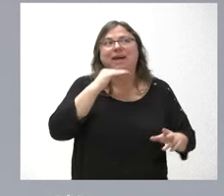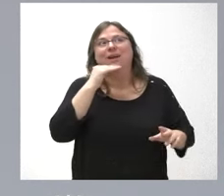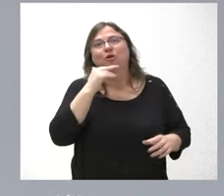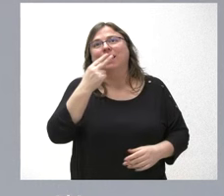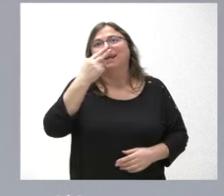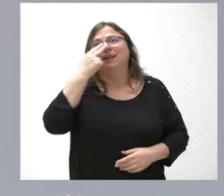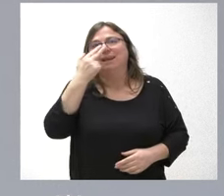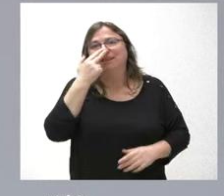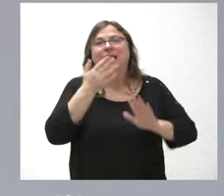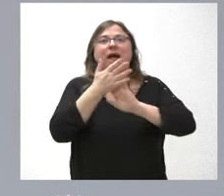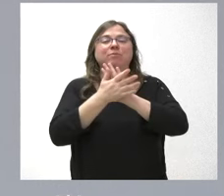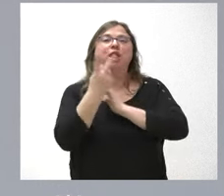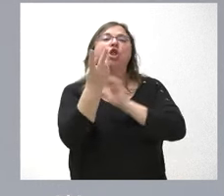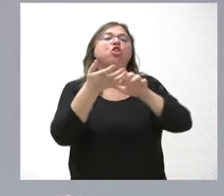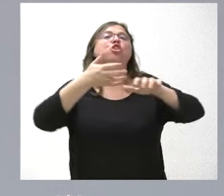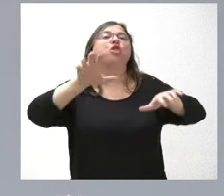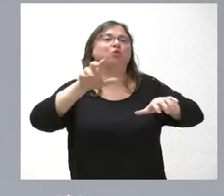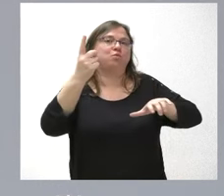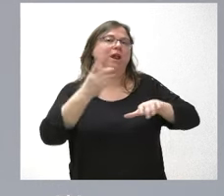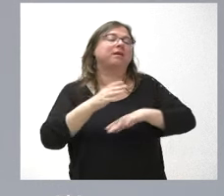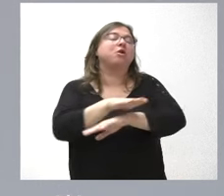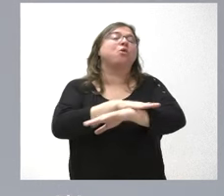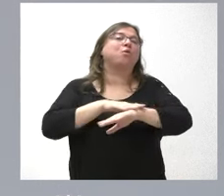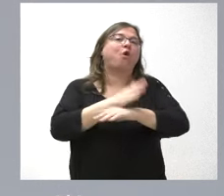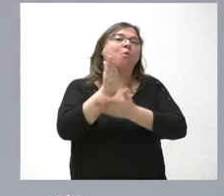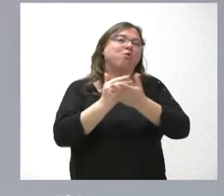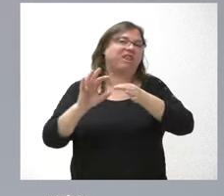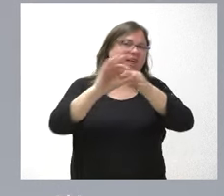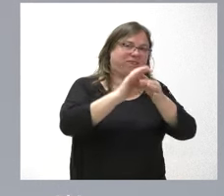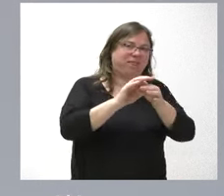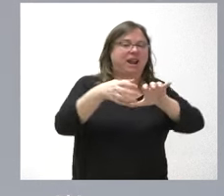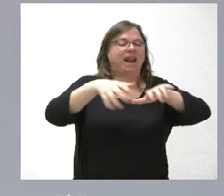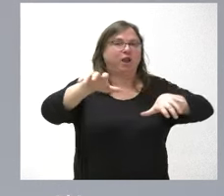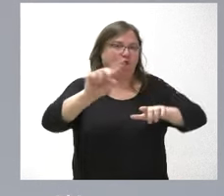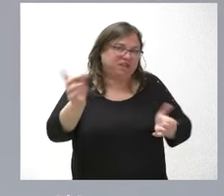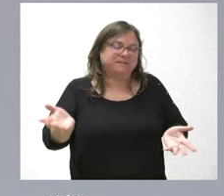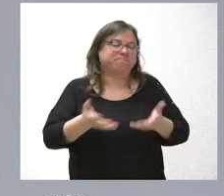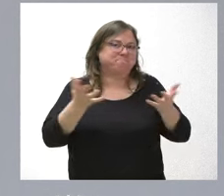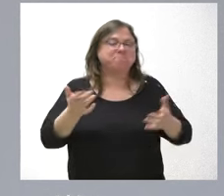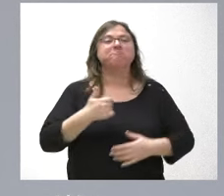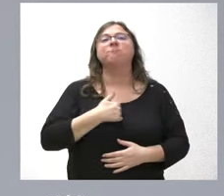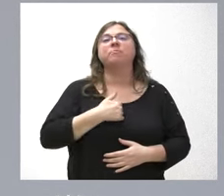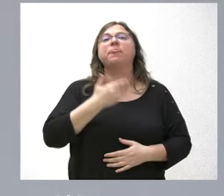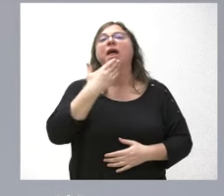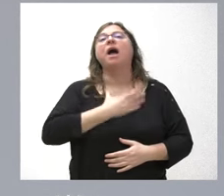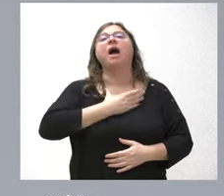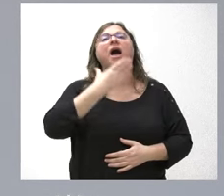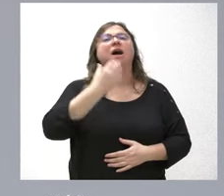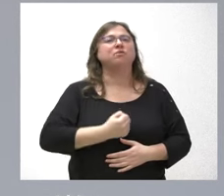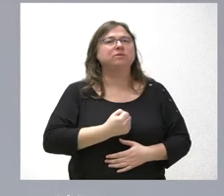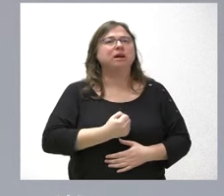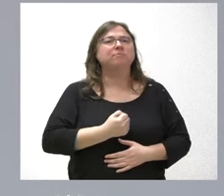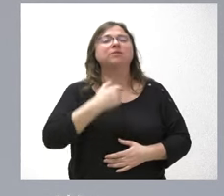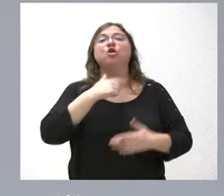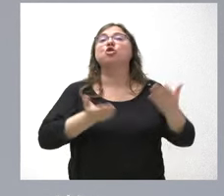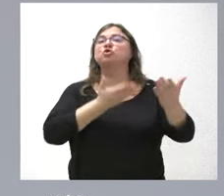necesidad de hablar de dos regiones en la comunidad autónoma. Sobre los ayuntamientos, efectivamente, no es a solicitud